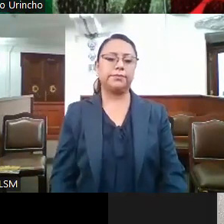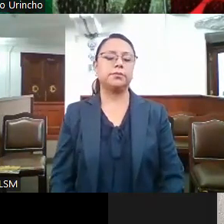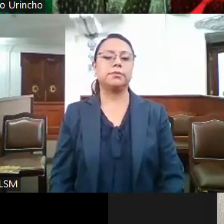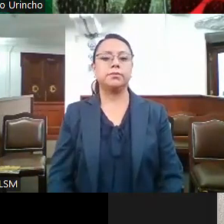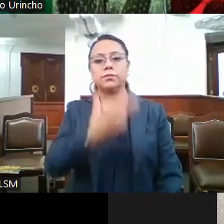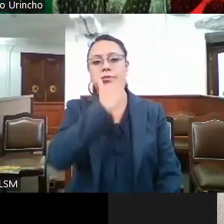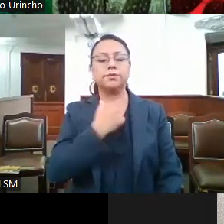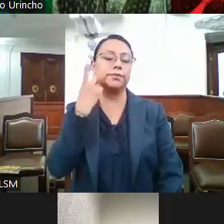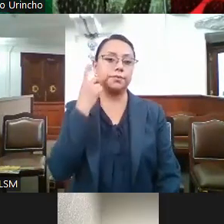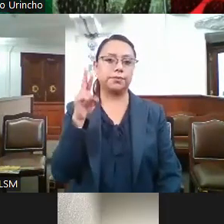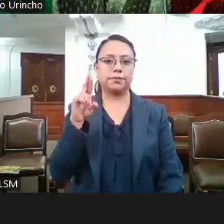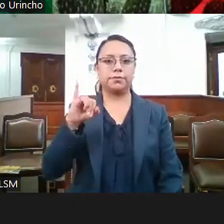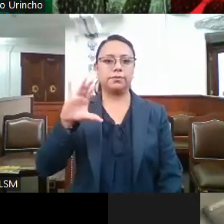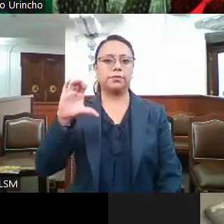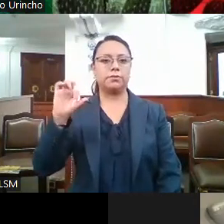Diputado Ricardo Rubio Torres.